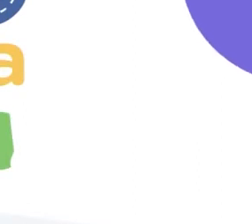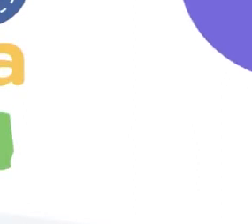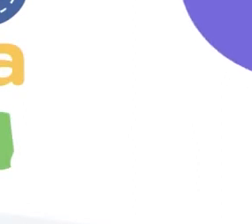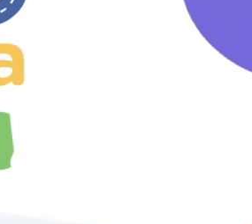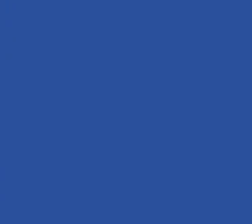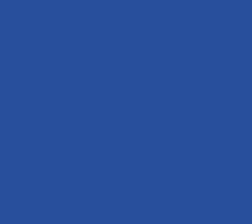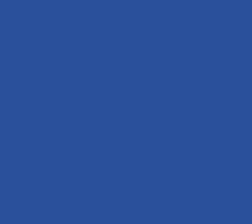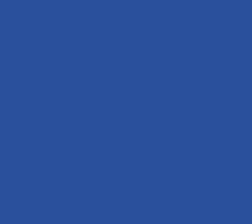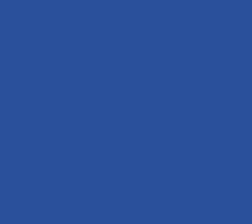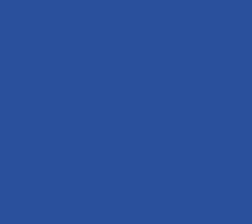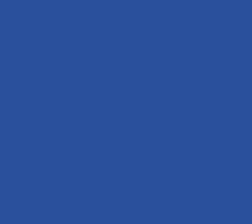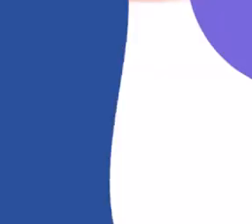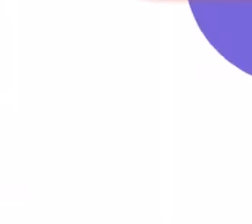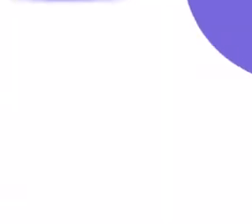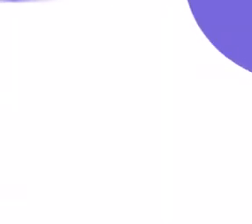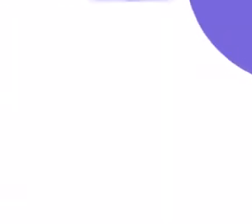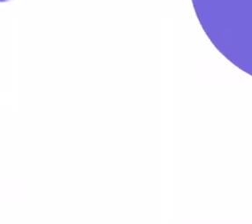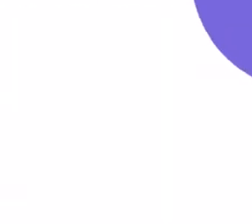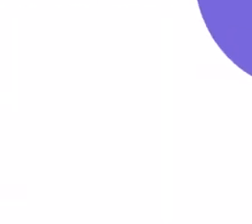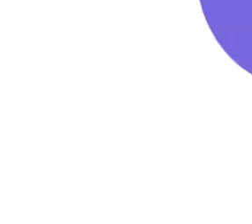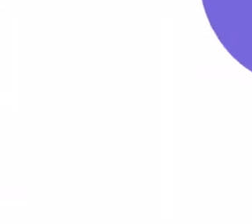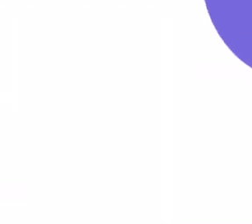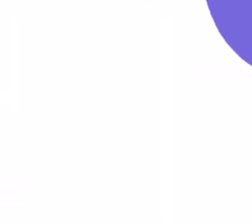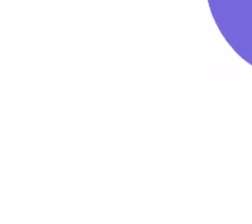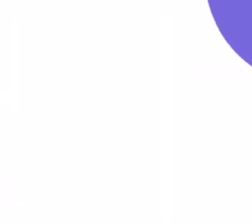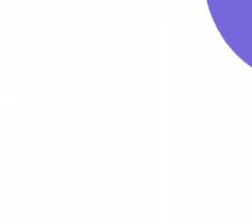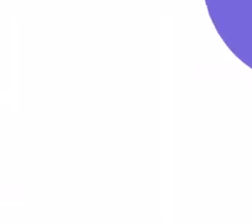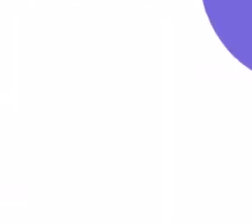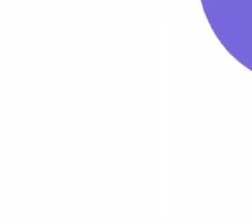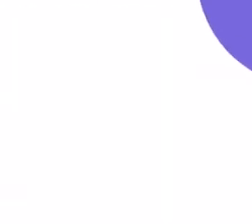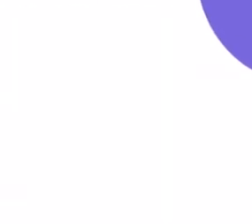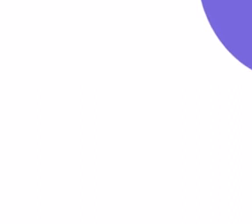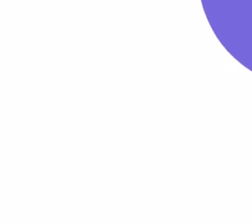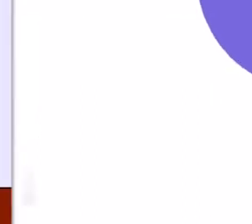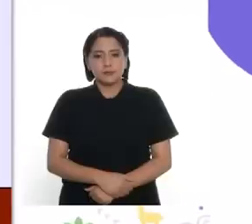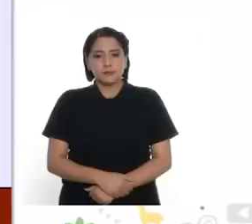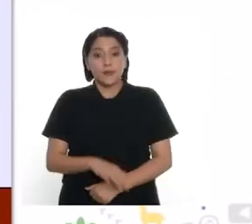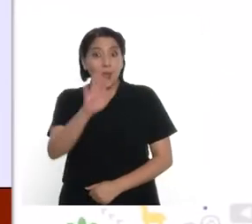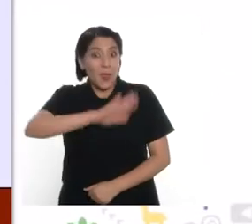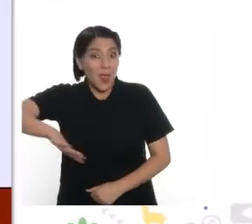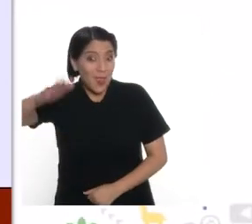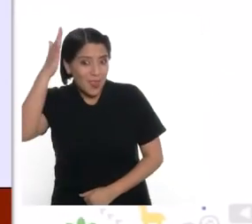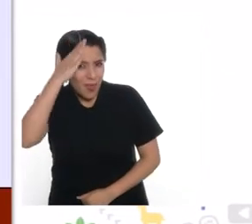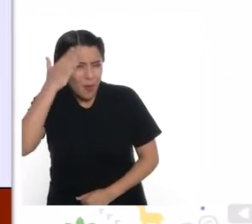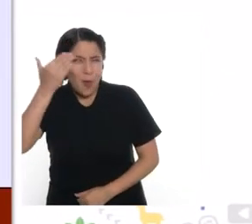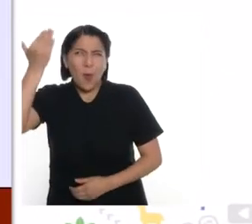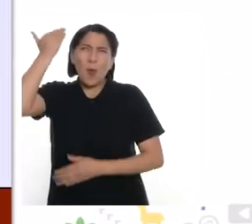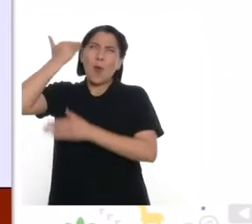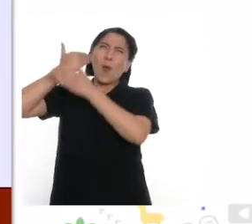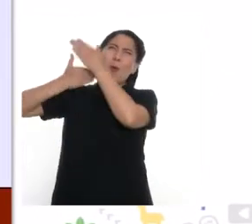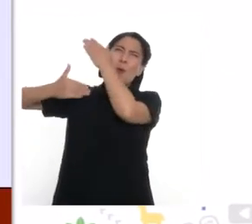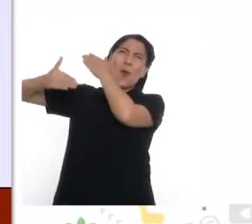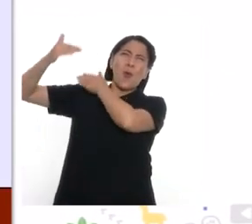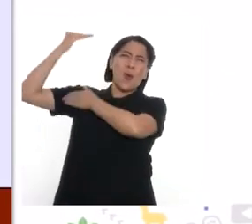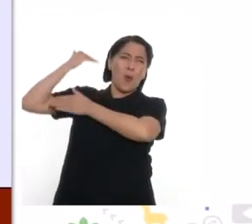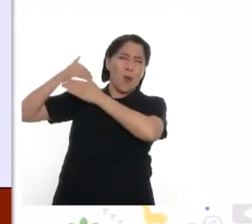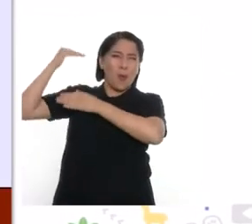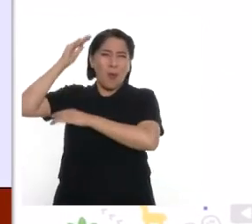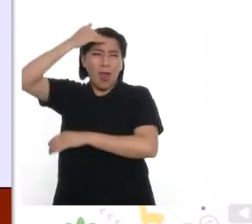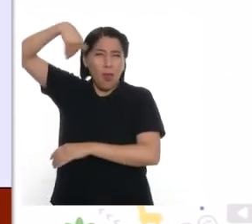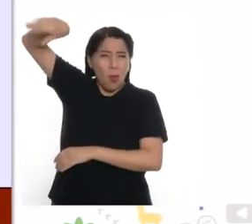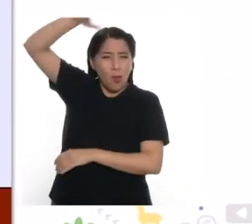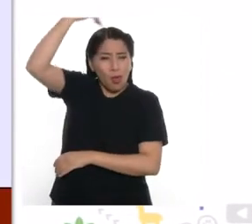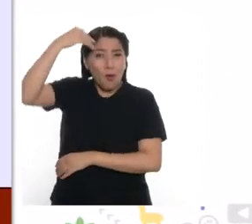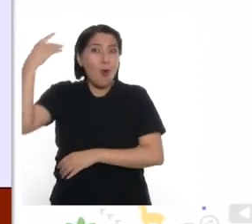¡Ya regresamos! ¿Sabías que en una época muy antigua, los